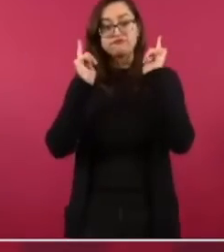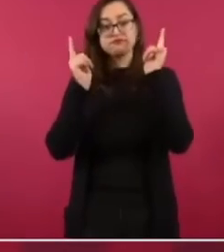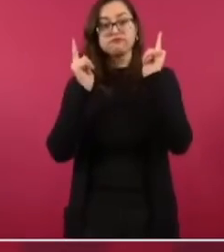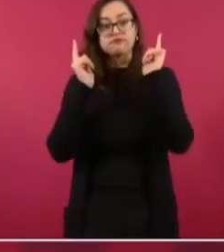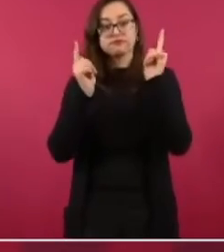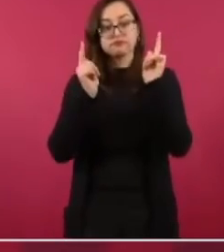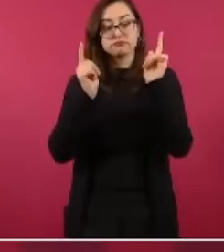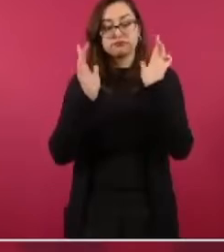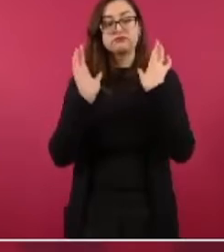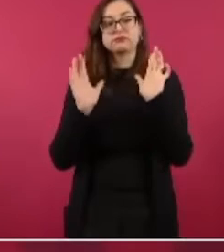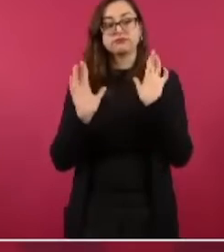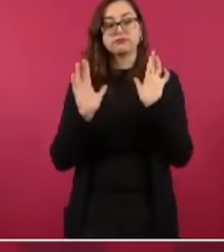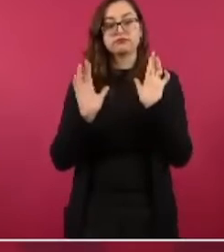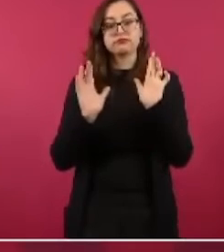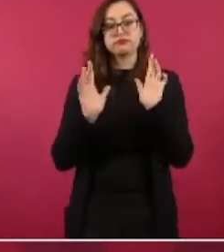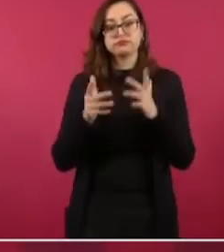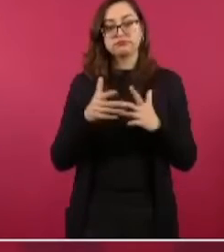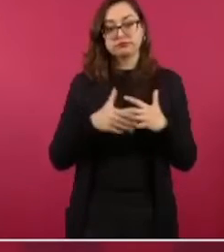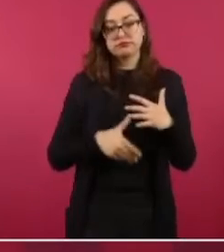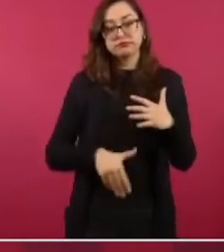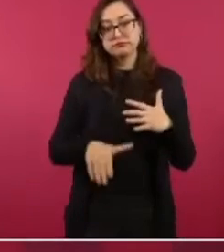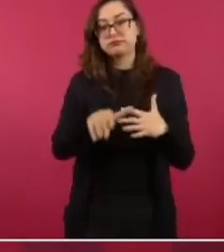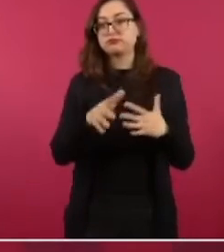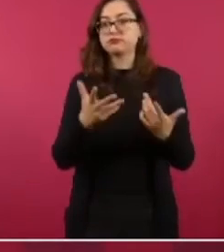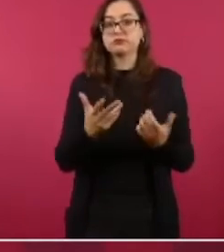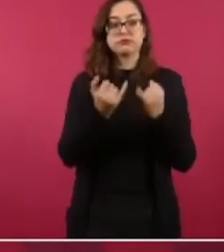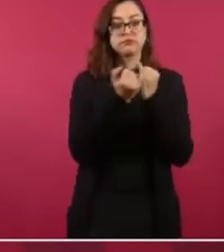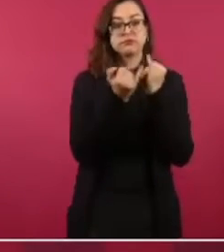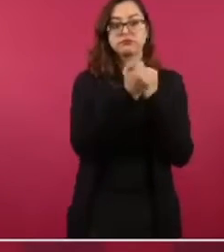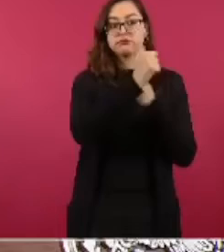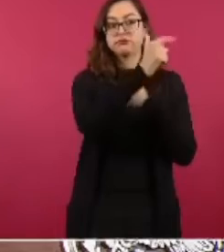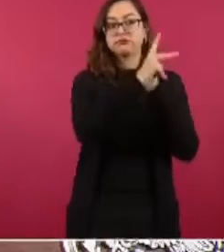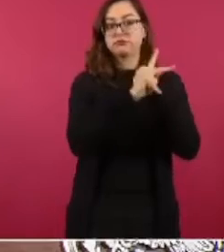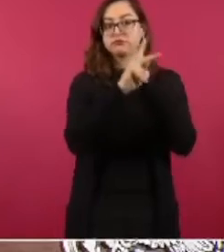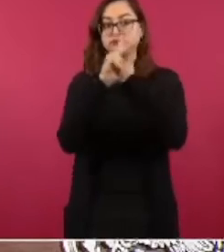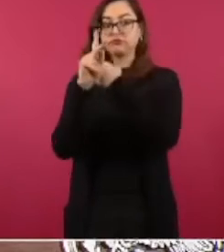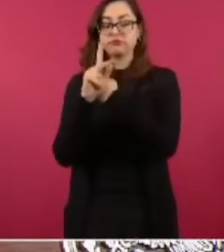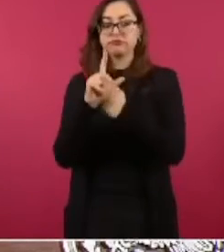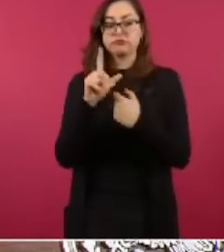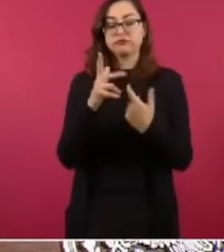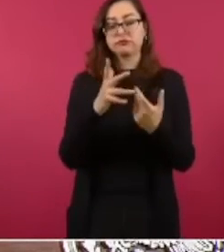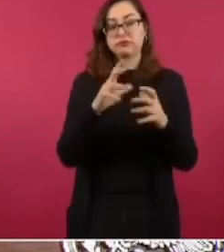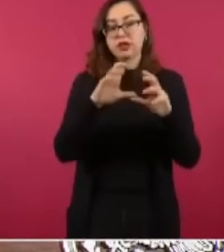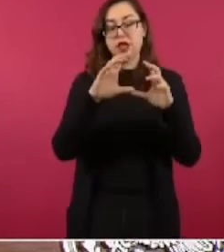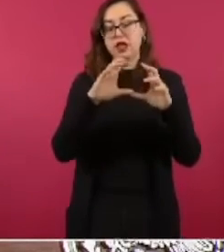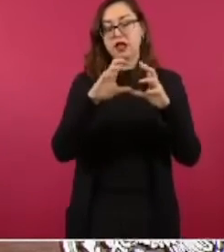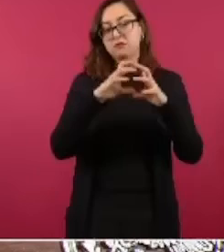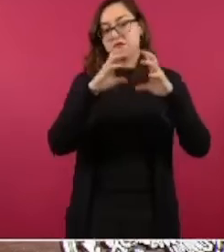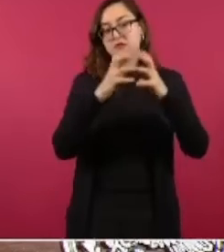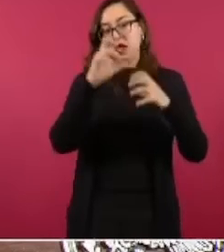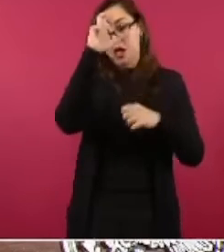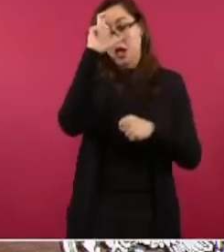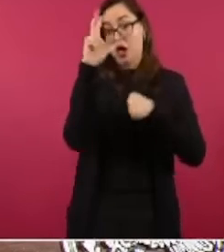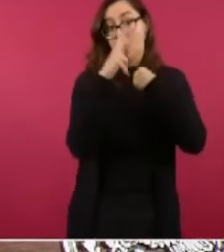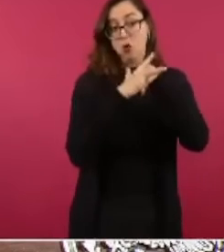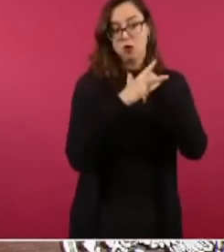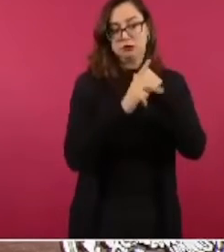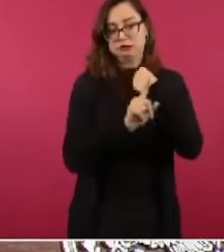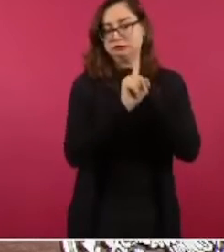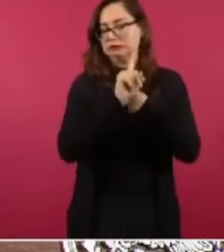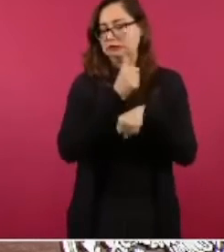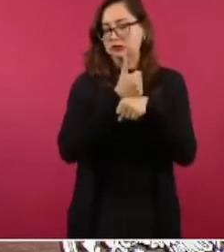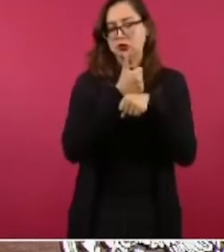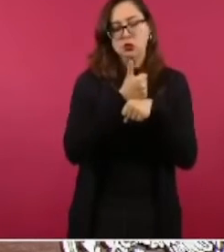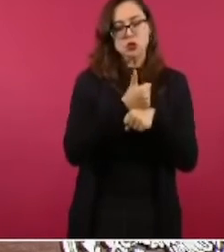todos los pueblos y gobiernos de Europa que están atravesando por una